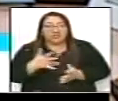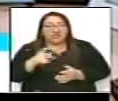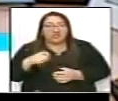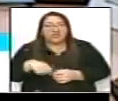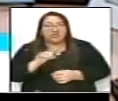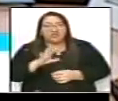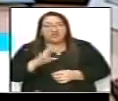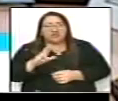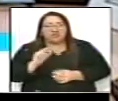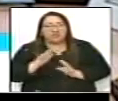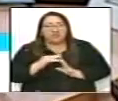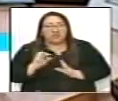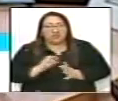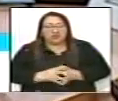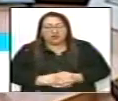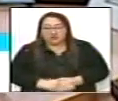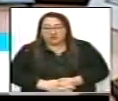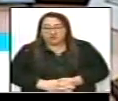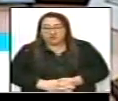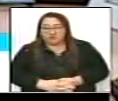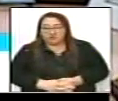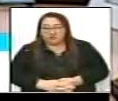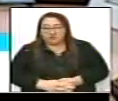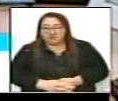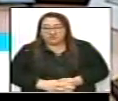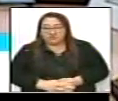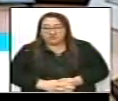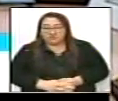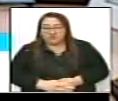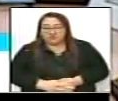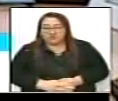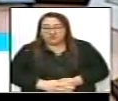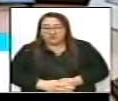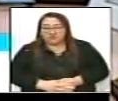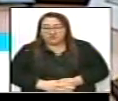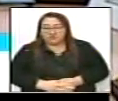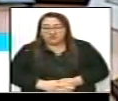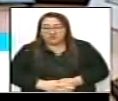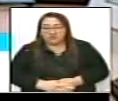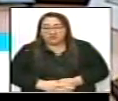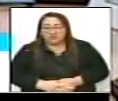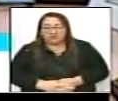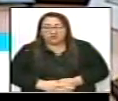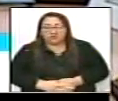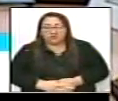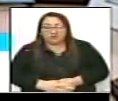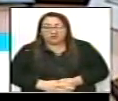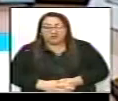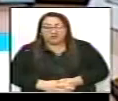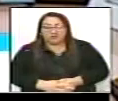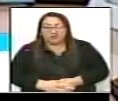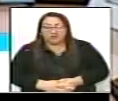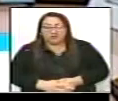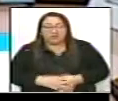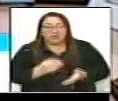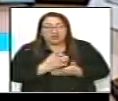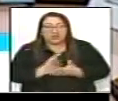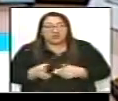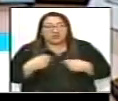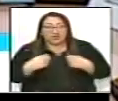aproximadamente 53 millones de dólares como siguiente desembolso, quinto desembolso. El resto de